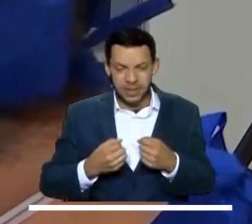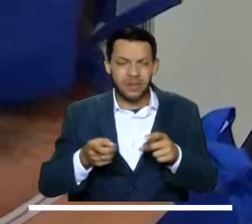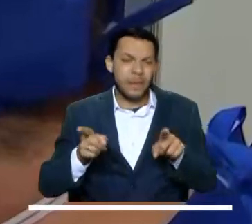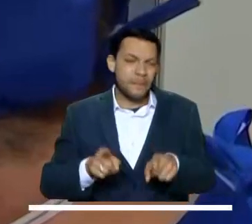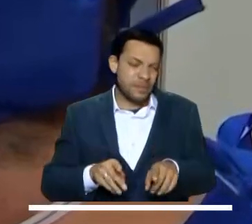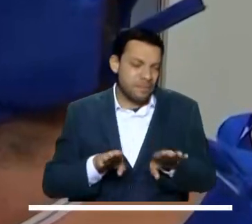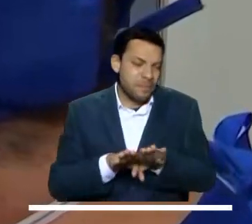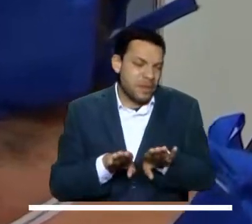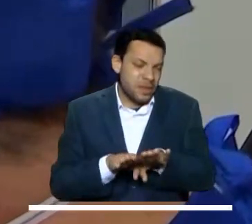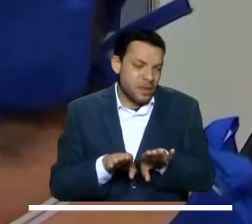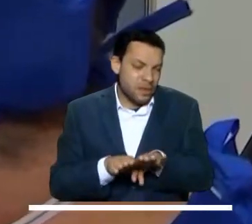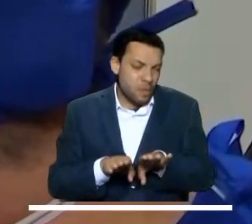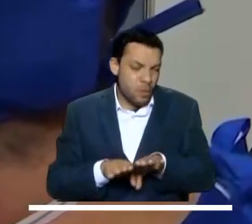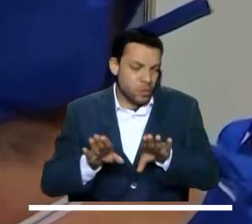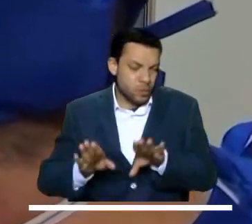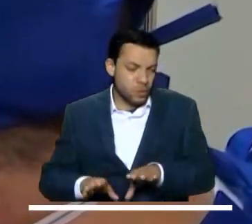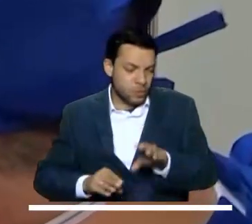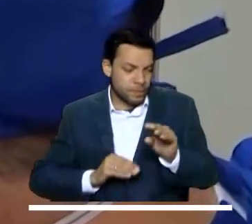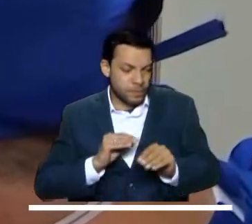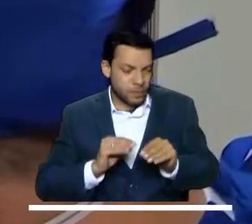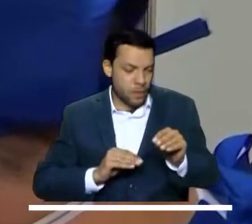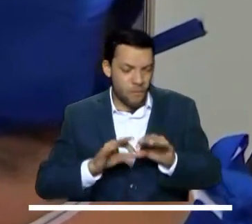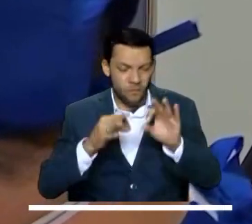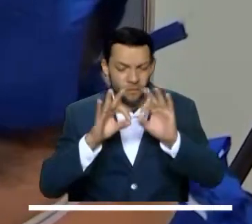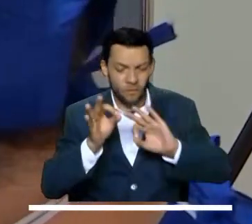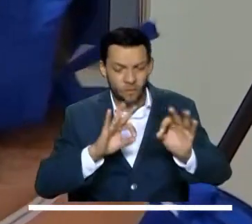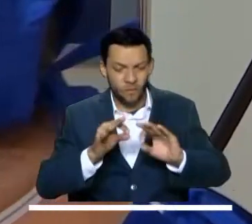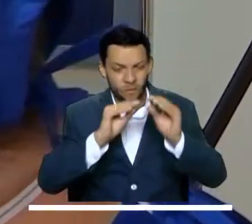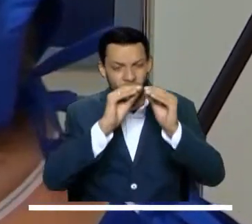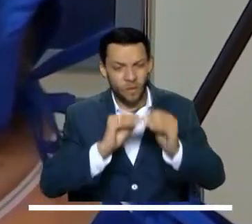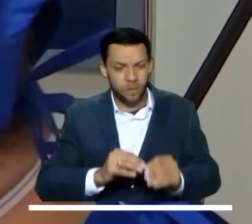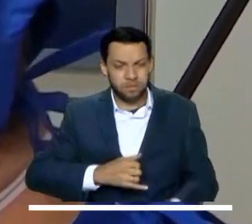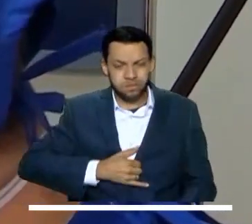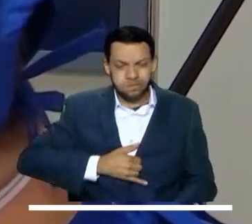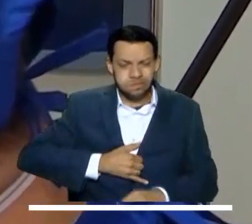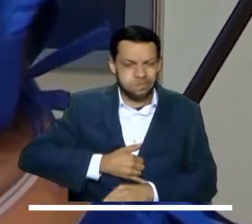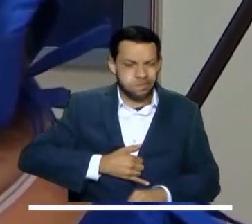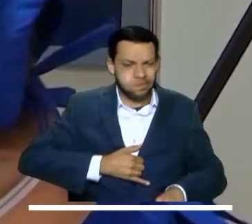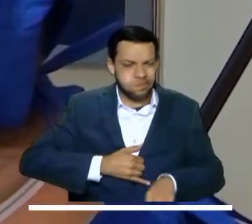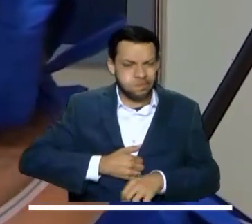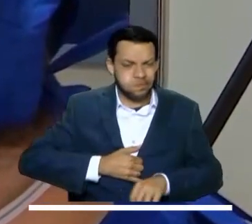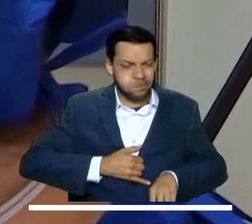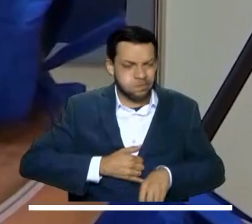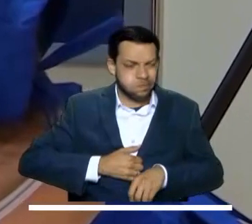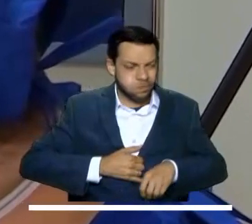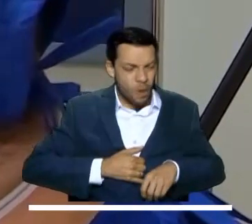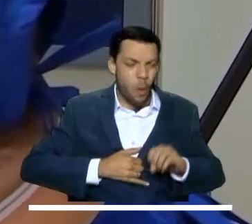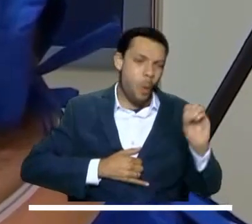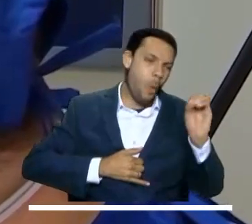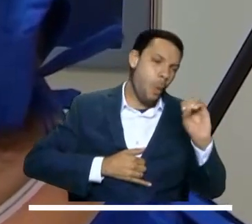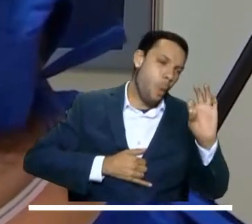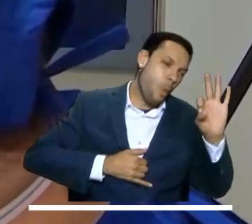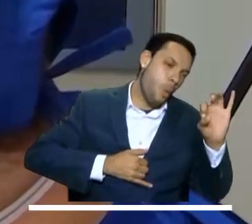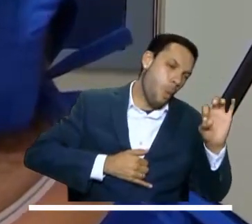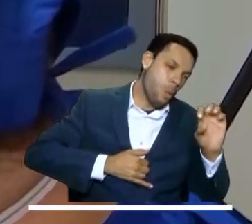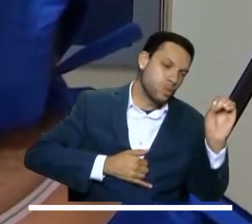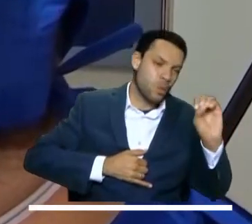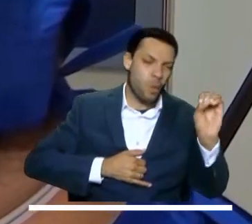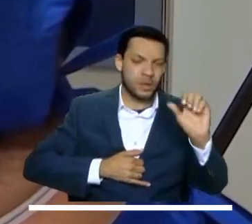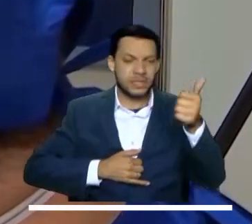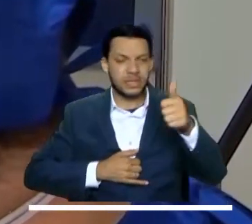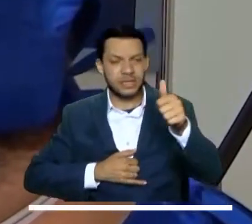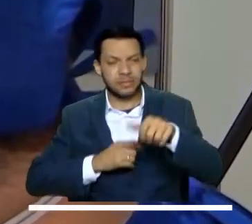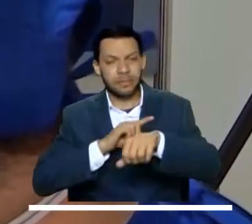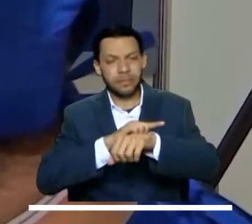Entonces la idea es hacer todo este recorrido, dura aproximadamente entre 8 y 10 minutos dependiendo de los ángulos y de la prolongación del colon. Vamos